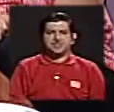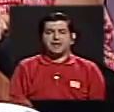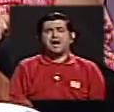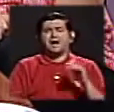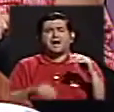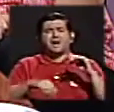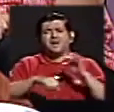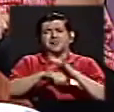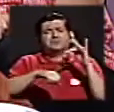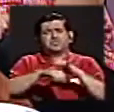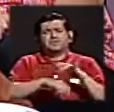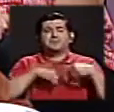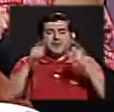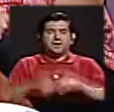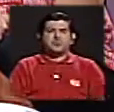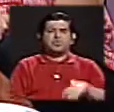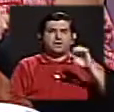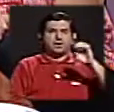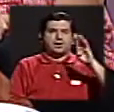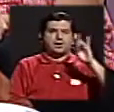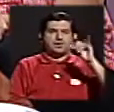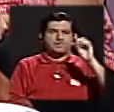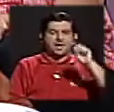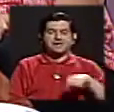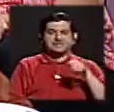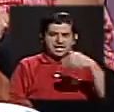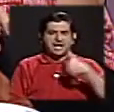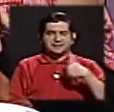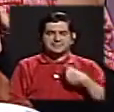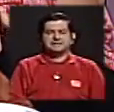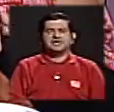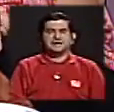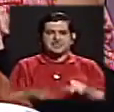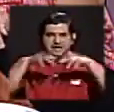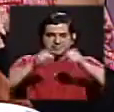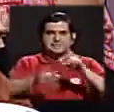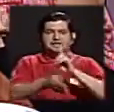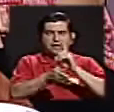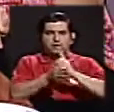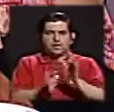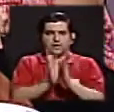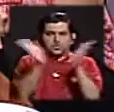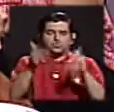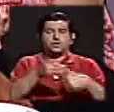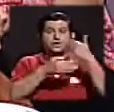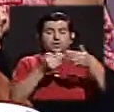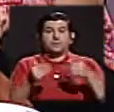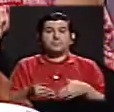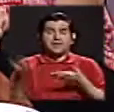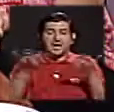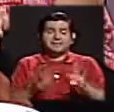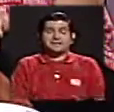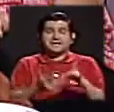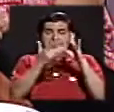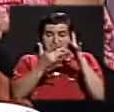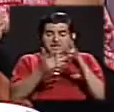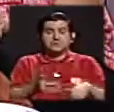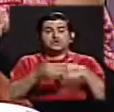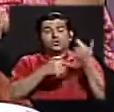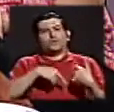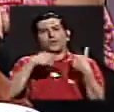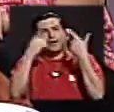levantarse temprano, ir a un EVAIS, sacar la cita con el médico general, que luego este te remita a un servicio especializado,